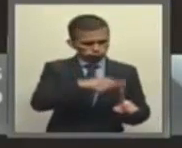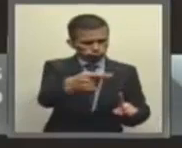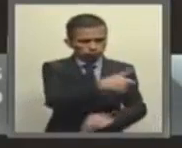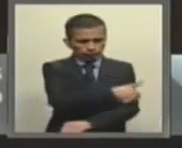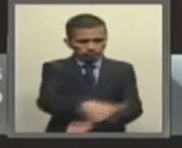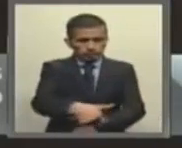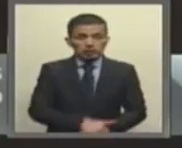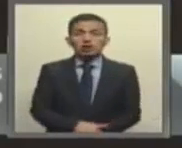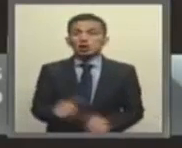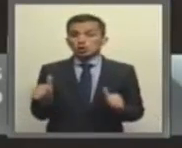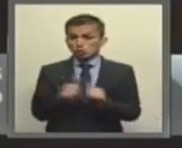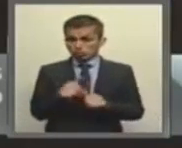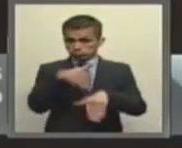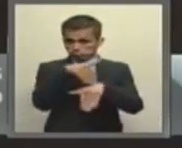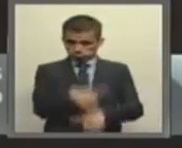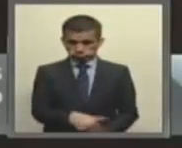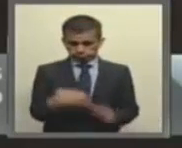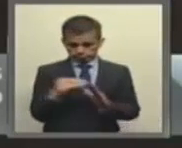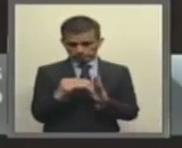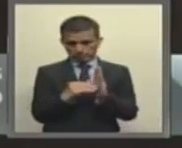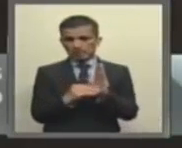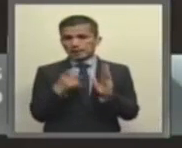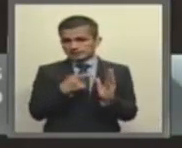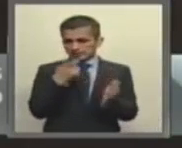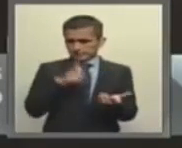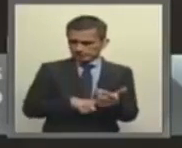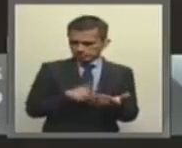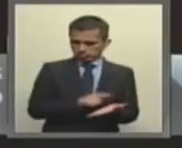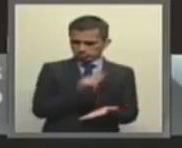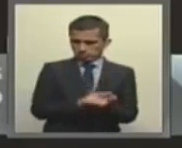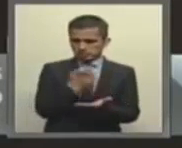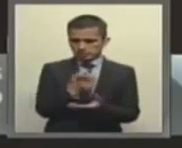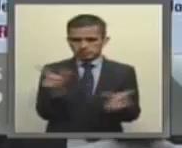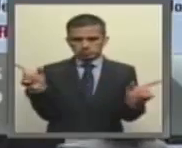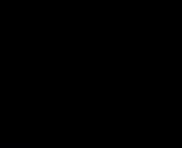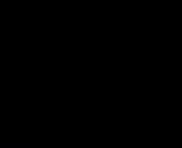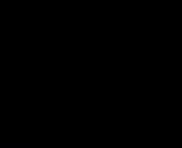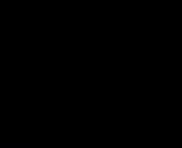en los términos, condiciones y modalidades previstas en esta ley. Es cuanto, diputada.